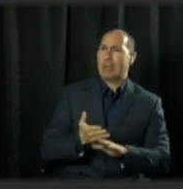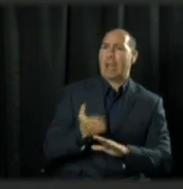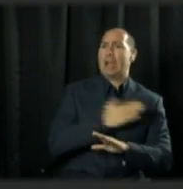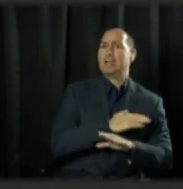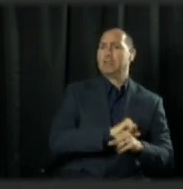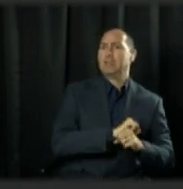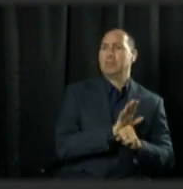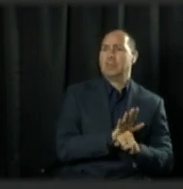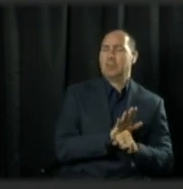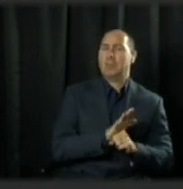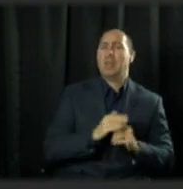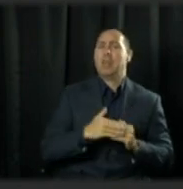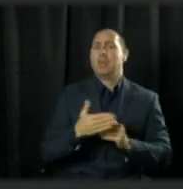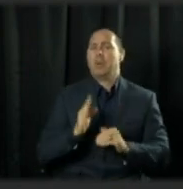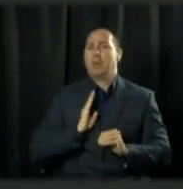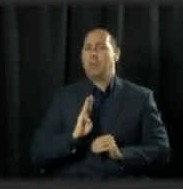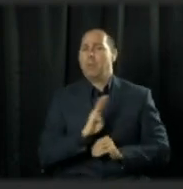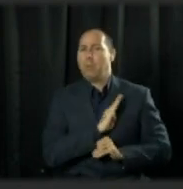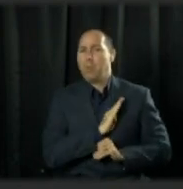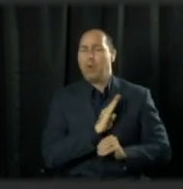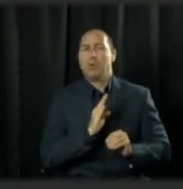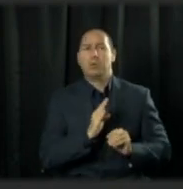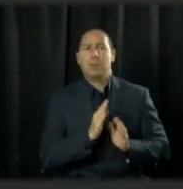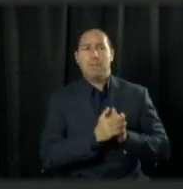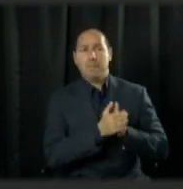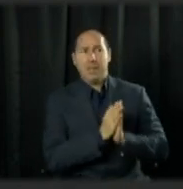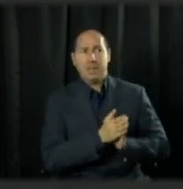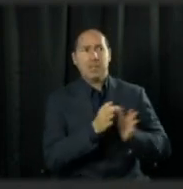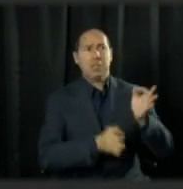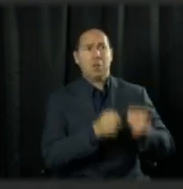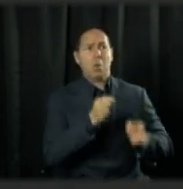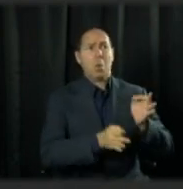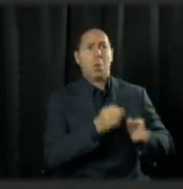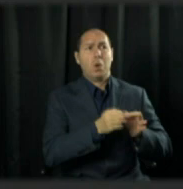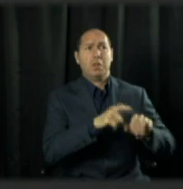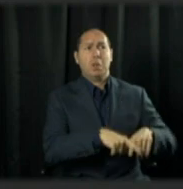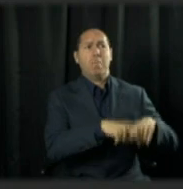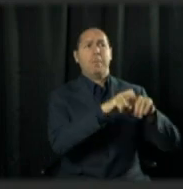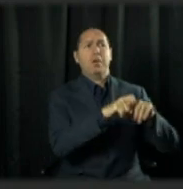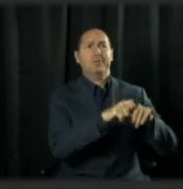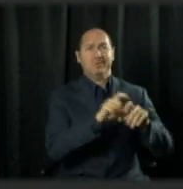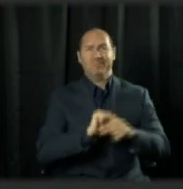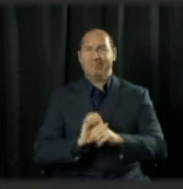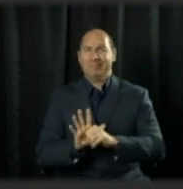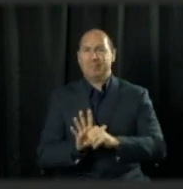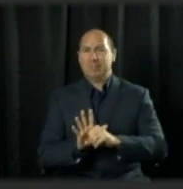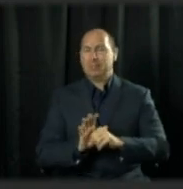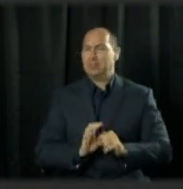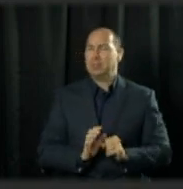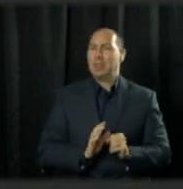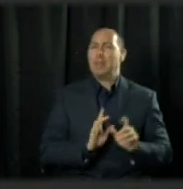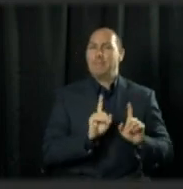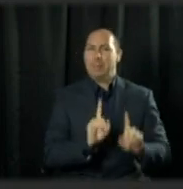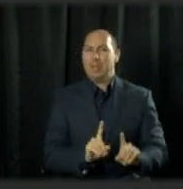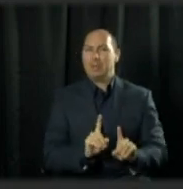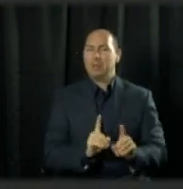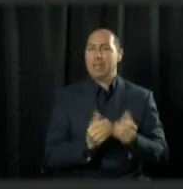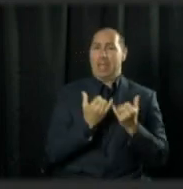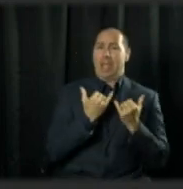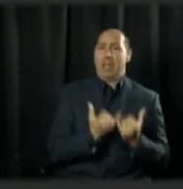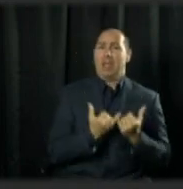se radicó antes de la pandemia y luego la Junta pidió a la Corte a ponerlo en espera. Así que, ¿qué necesita ocurrir entre